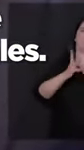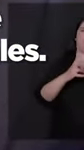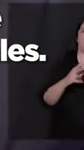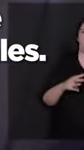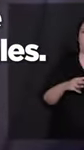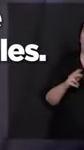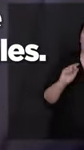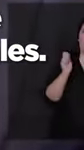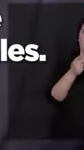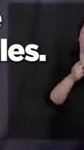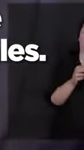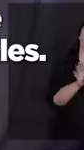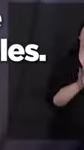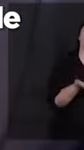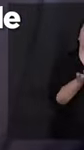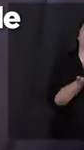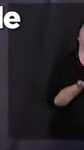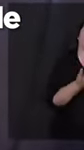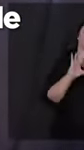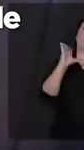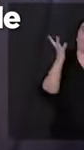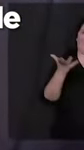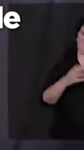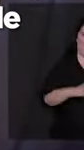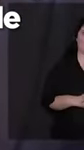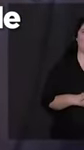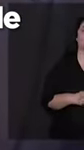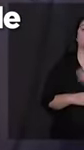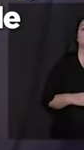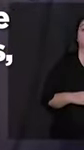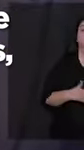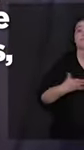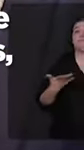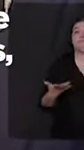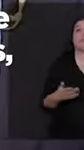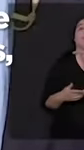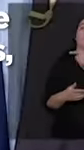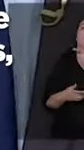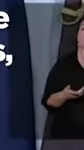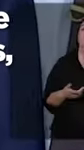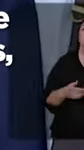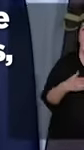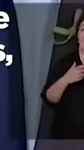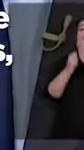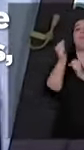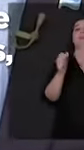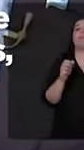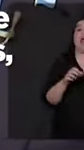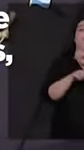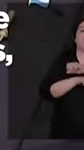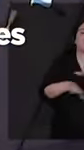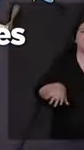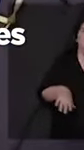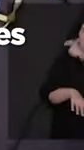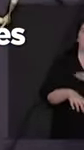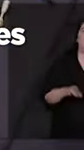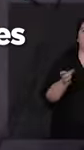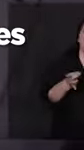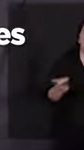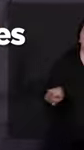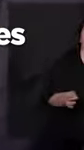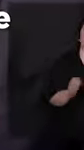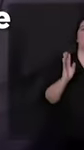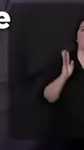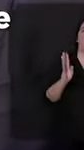materia de delitos ambientales de 3 a 8 años de prisión para aquel que contamina ríos que Tala